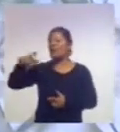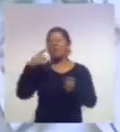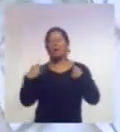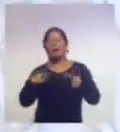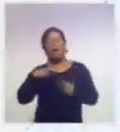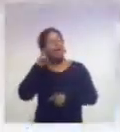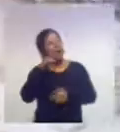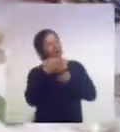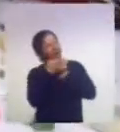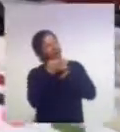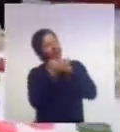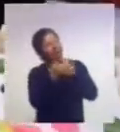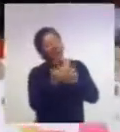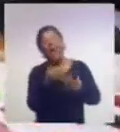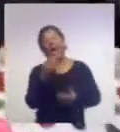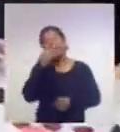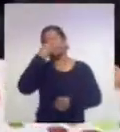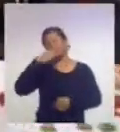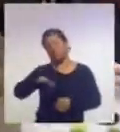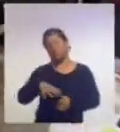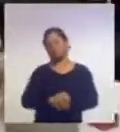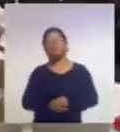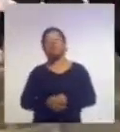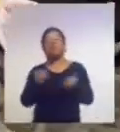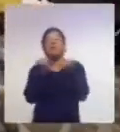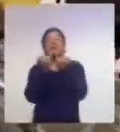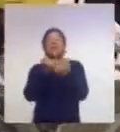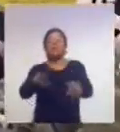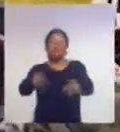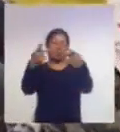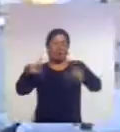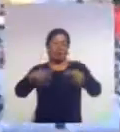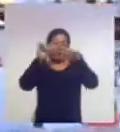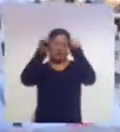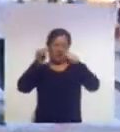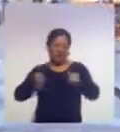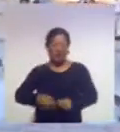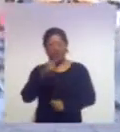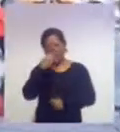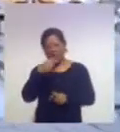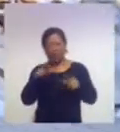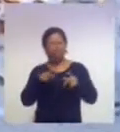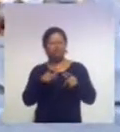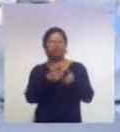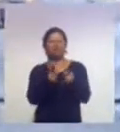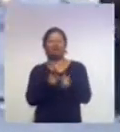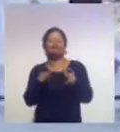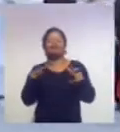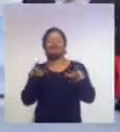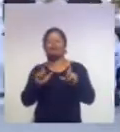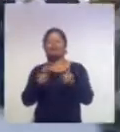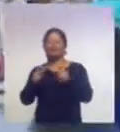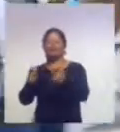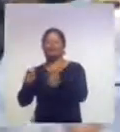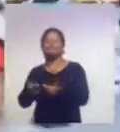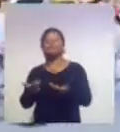la atención, ¿no? Además, hubo venta de artesanías y antojitos mexicanos. Para Ahora Noticias, Lorena